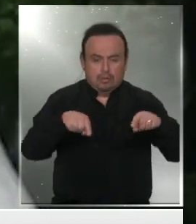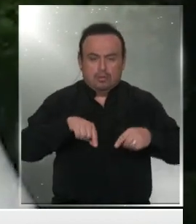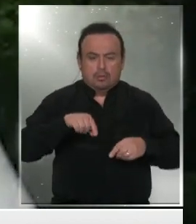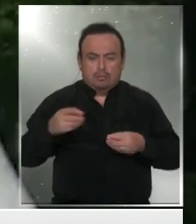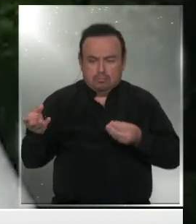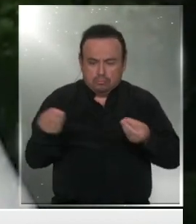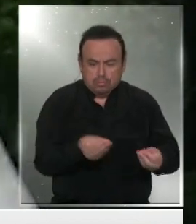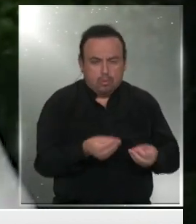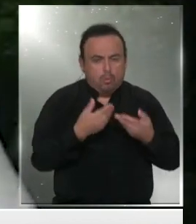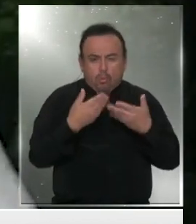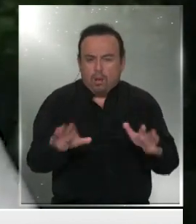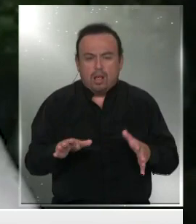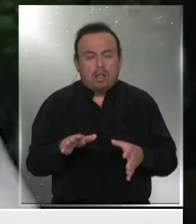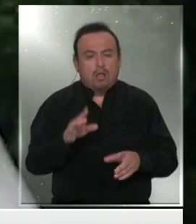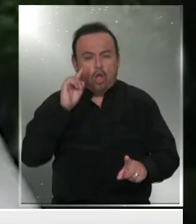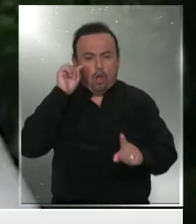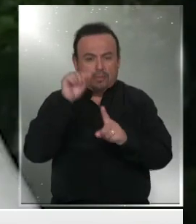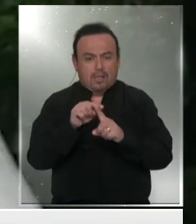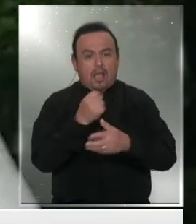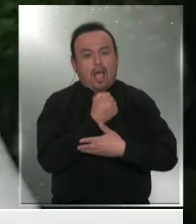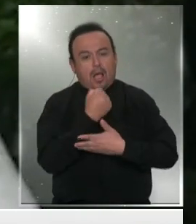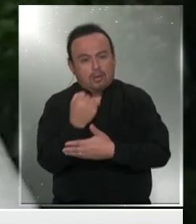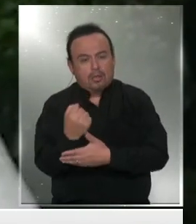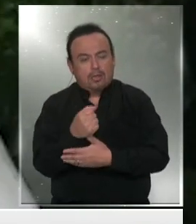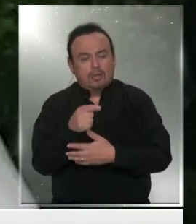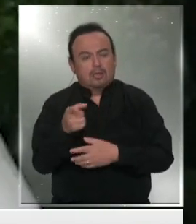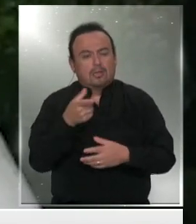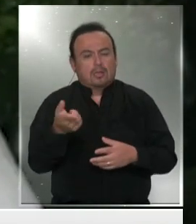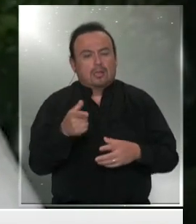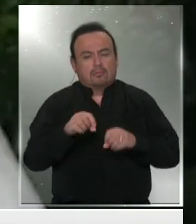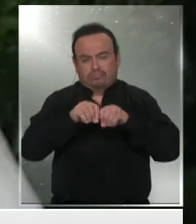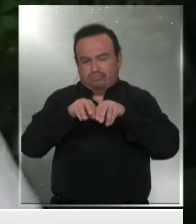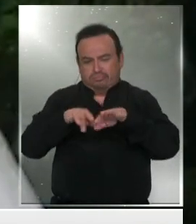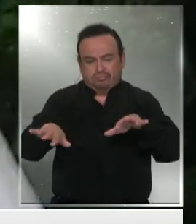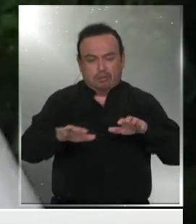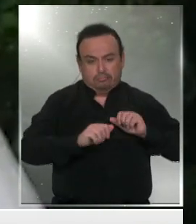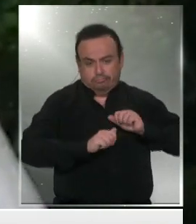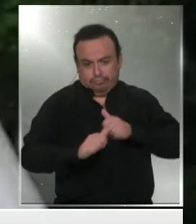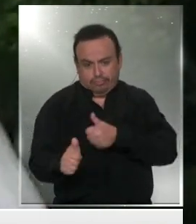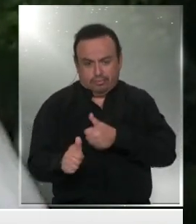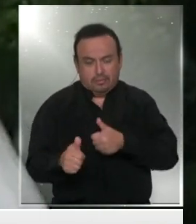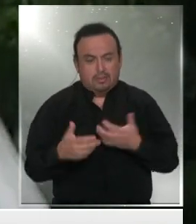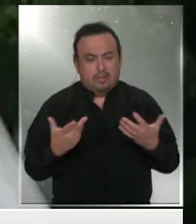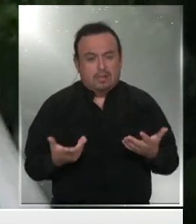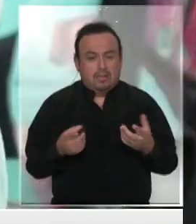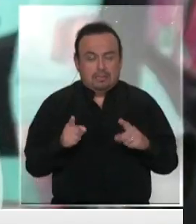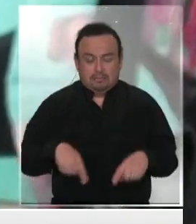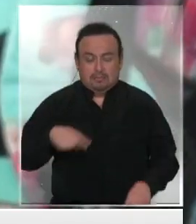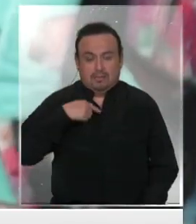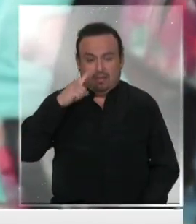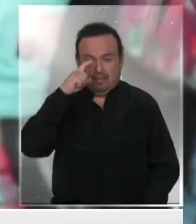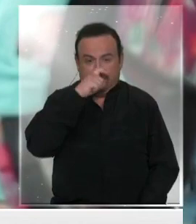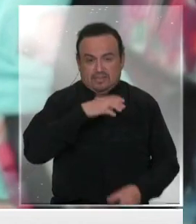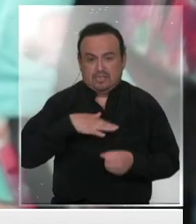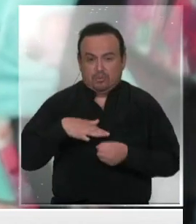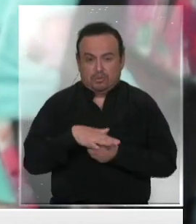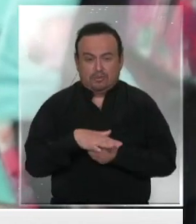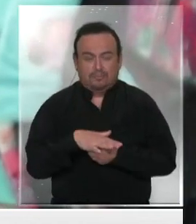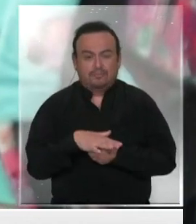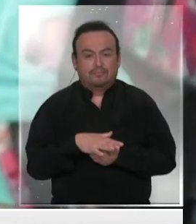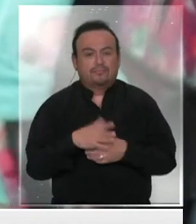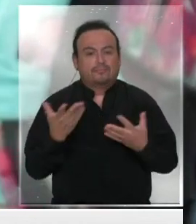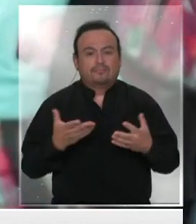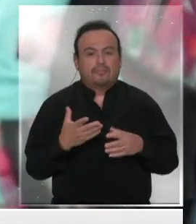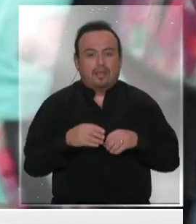de acopio o cualquier otro fin que contribuya a combatir esta pandemia que hoy día nos azota. Una pandemia que